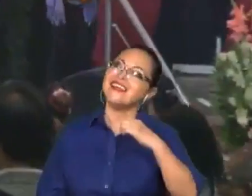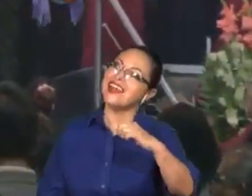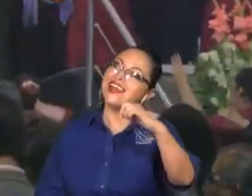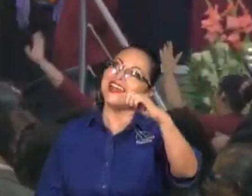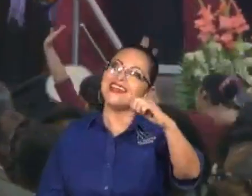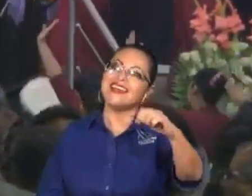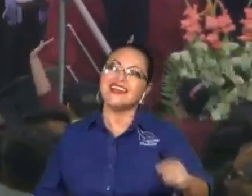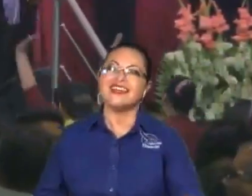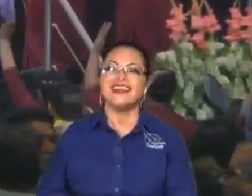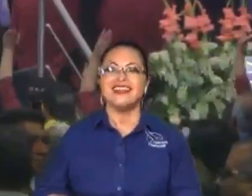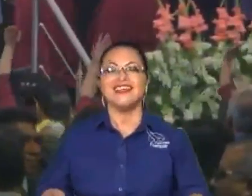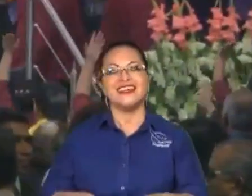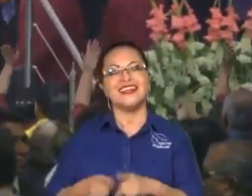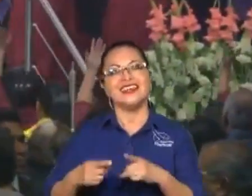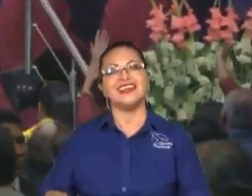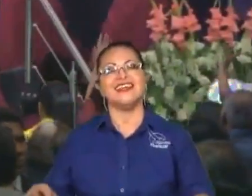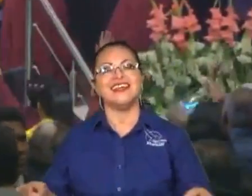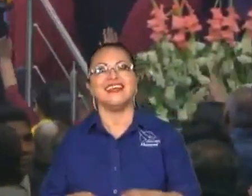Dilo.